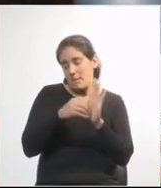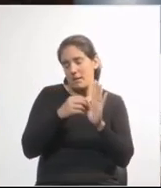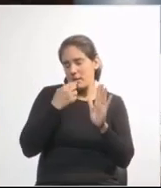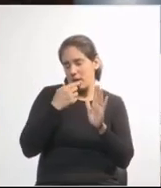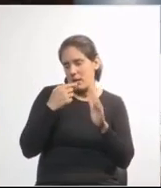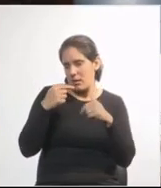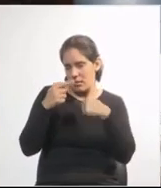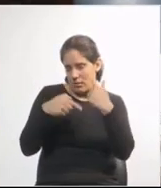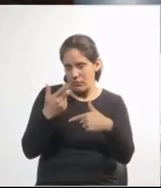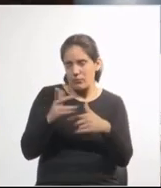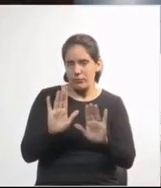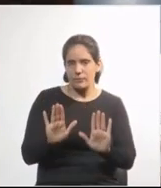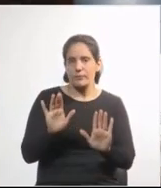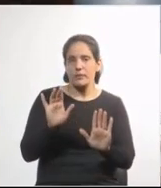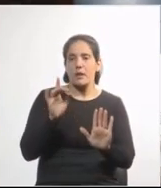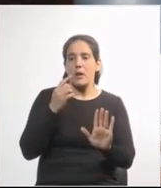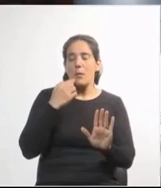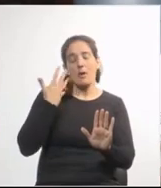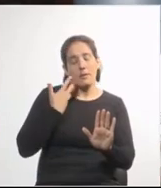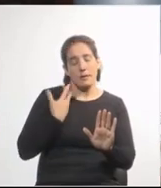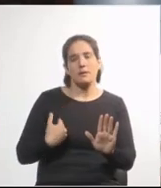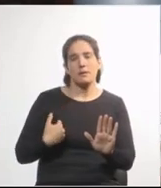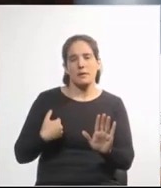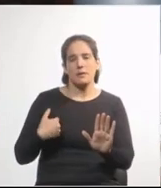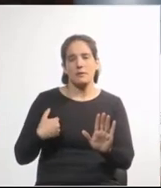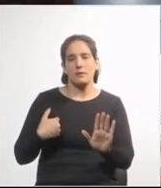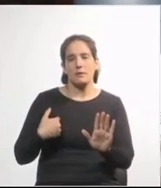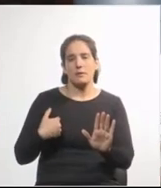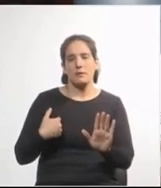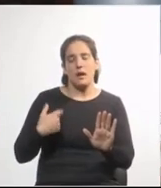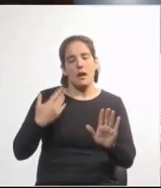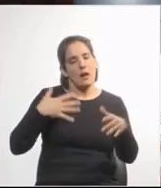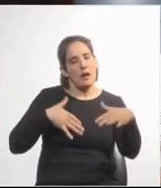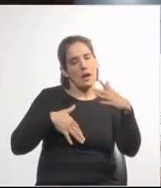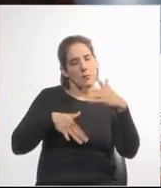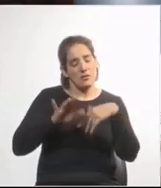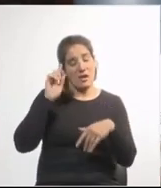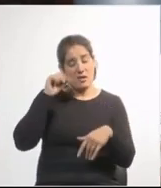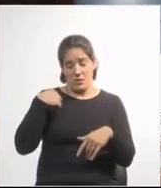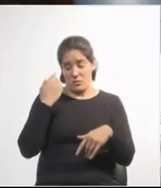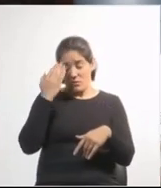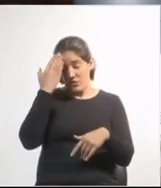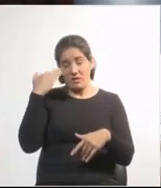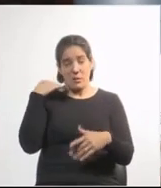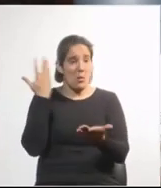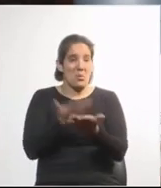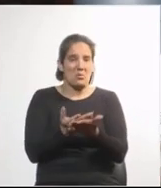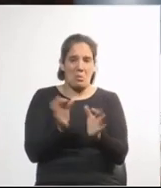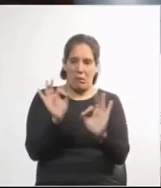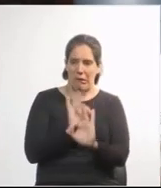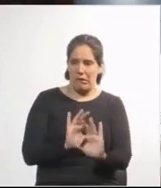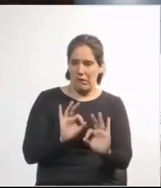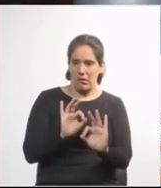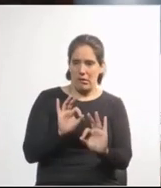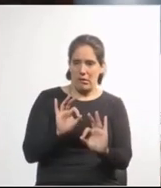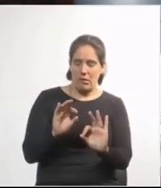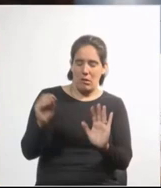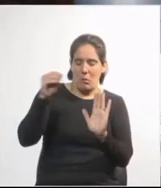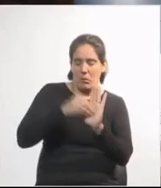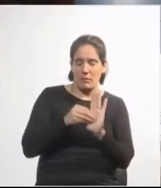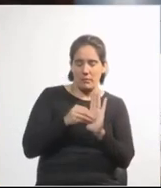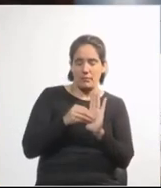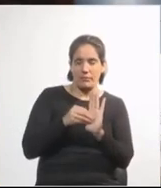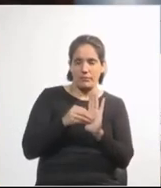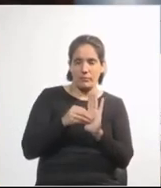debate. Pero lamentablemente la mayoría de nuestras propuestas no han sido incluidas, y